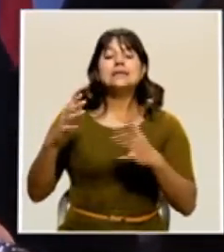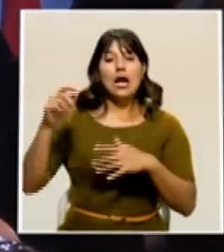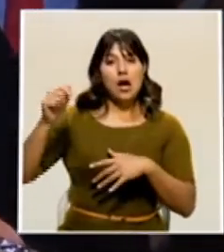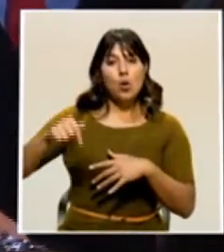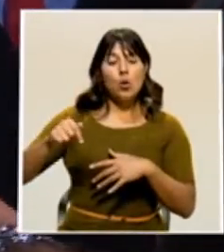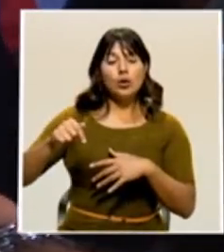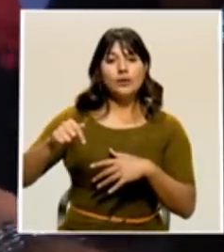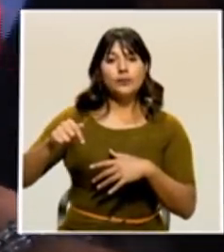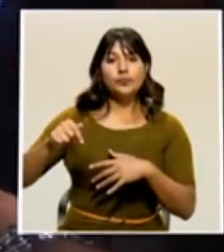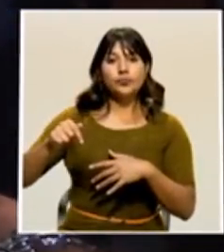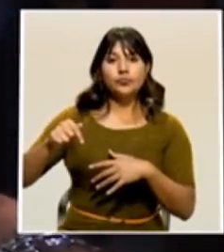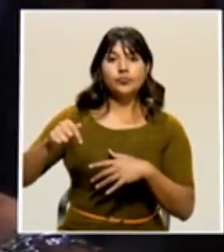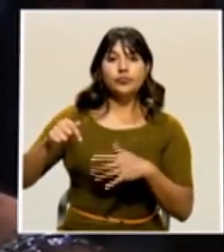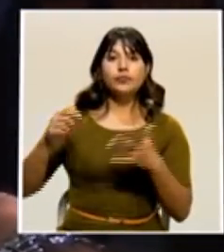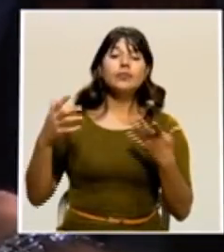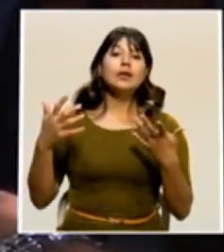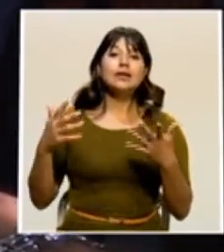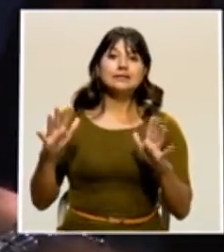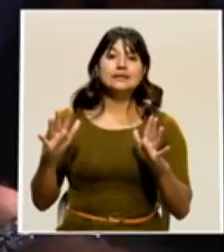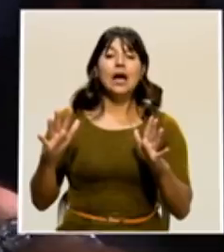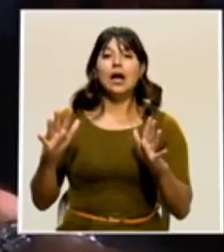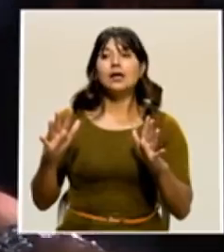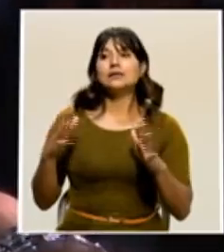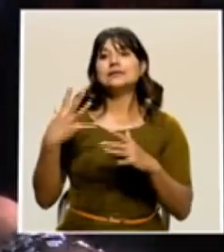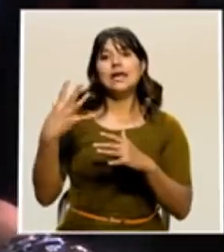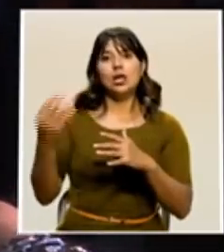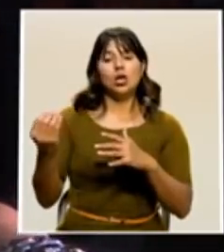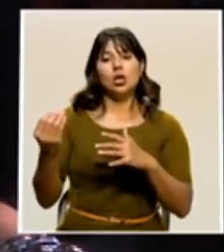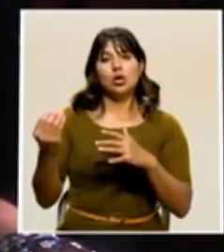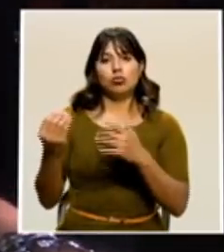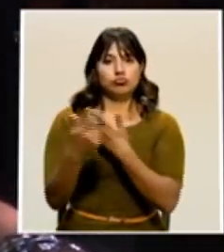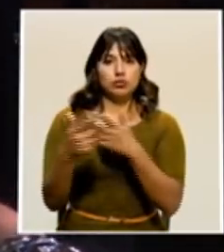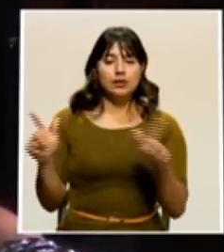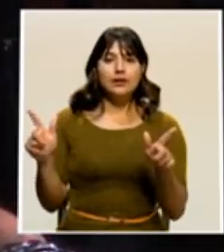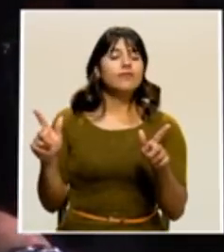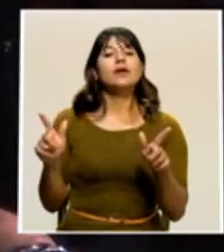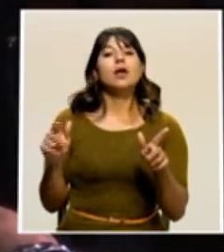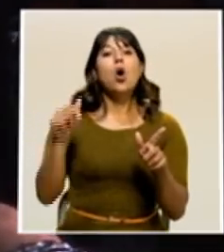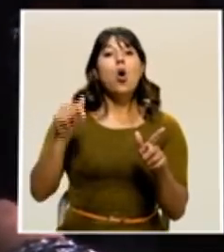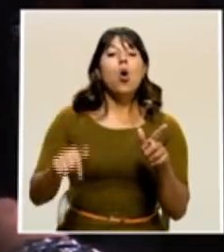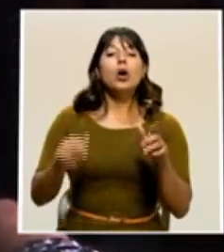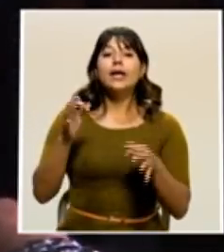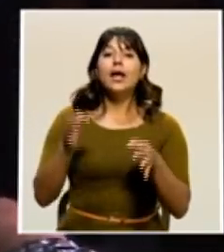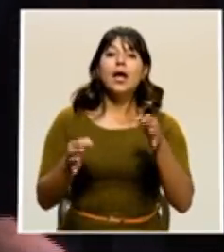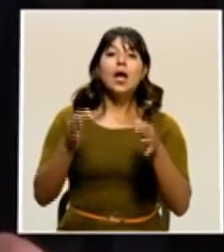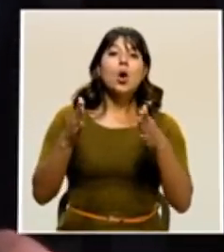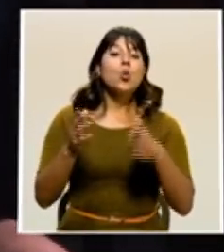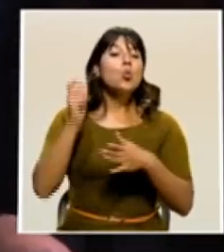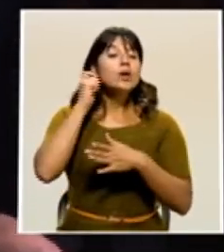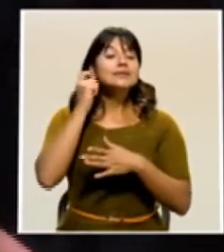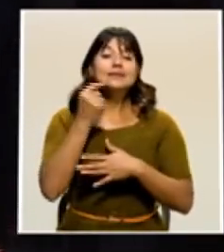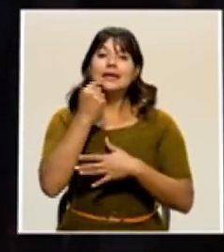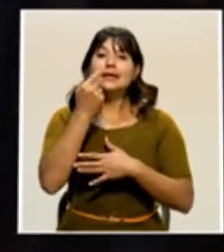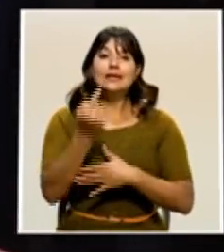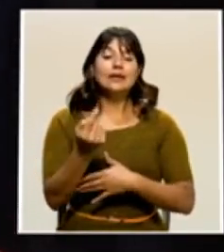justamente ya sale en libertad. La jueza indicó de que no hay